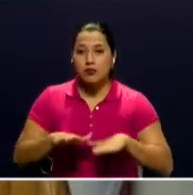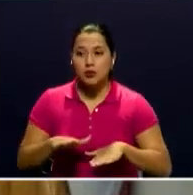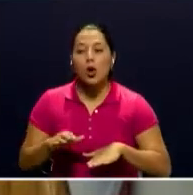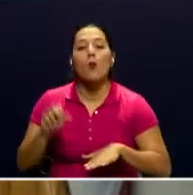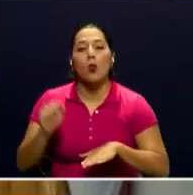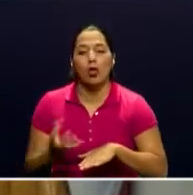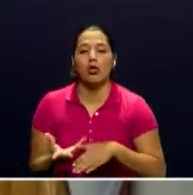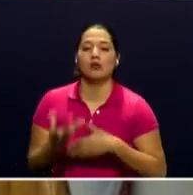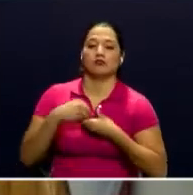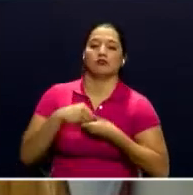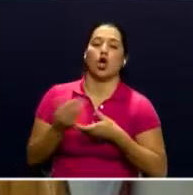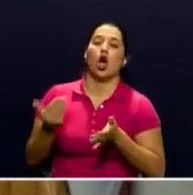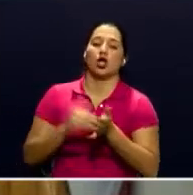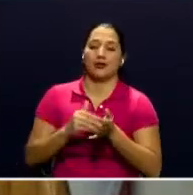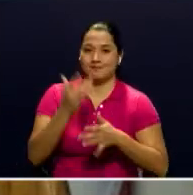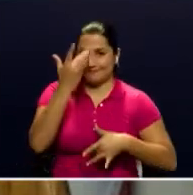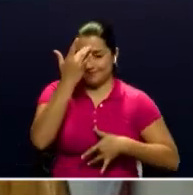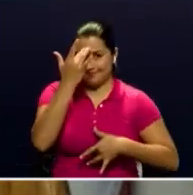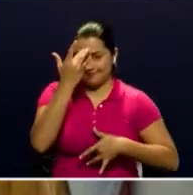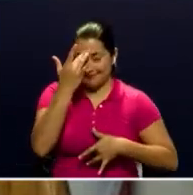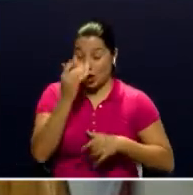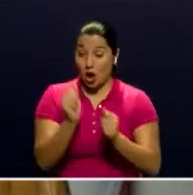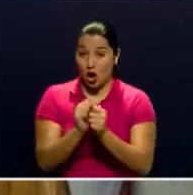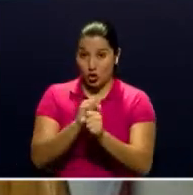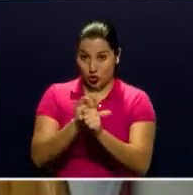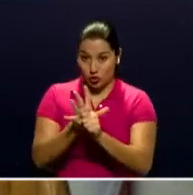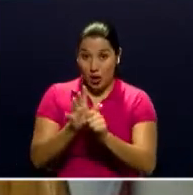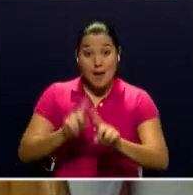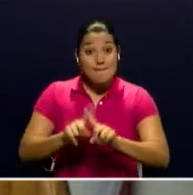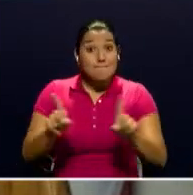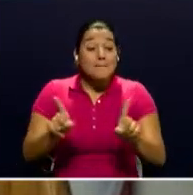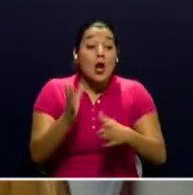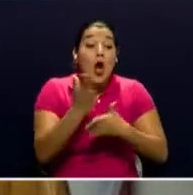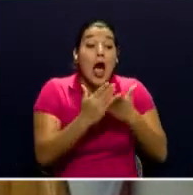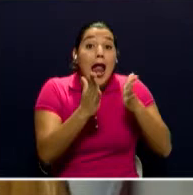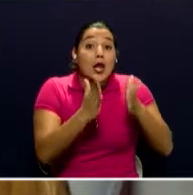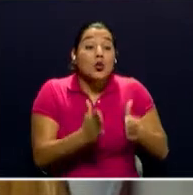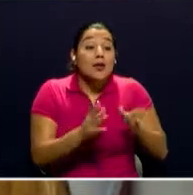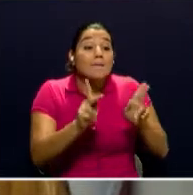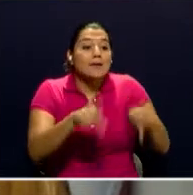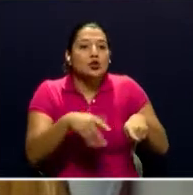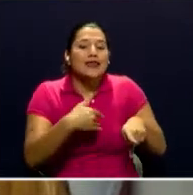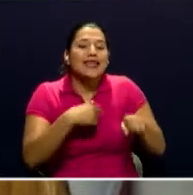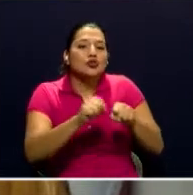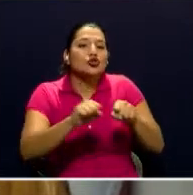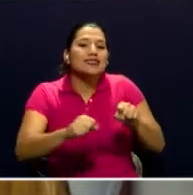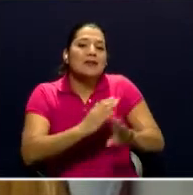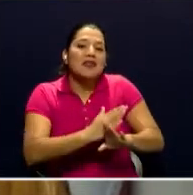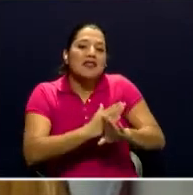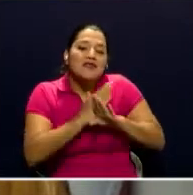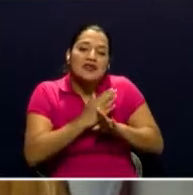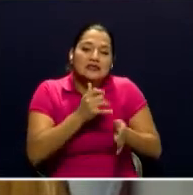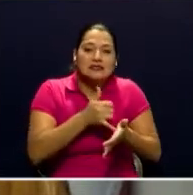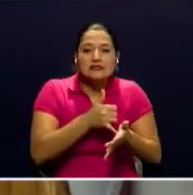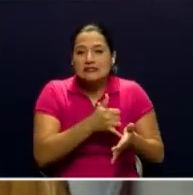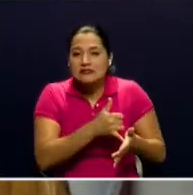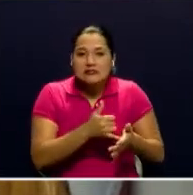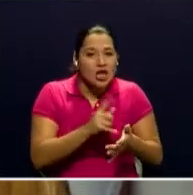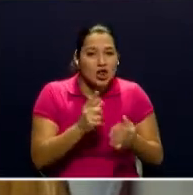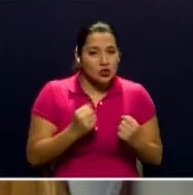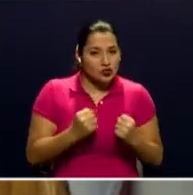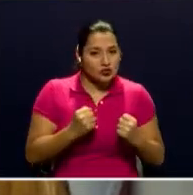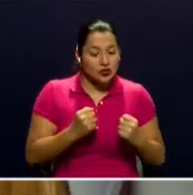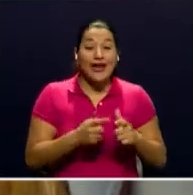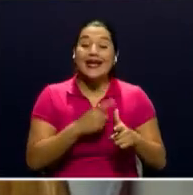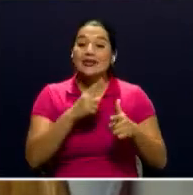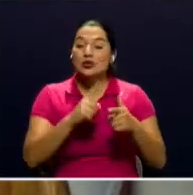Sin embargo, hay personas que generalmente tienen problemas del sistema inmunológico, que tienen un sistema de defensa no óptimo, que lo que